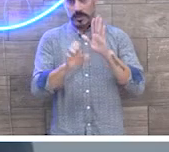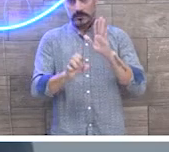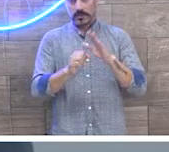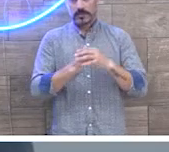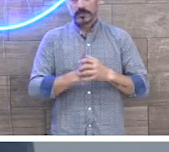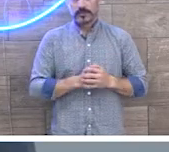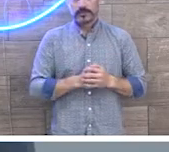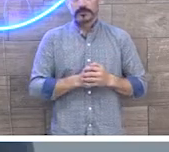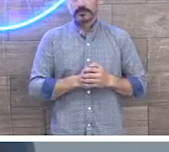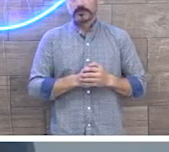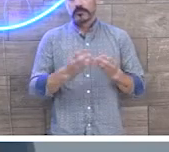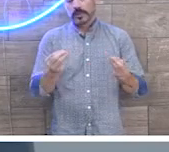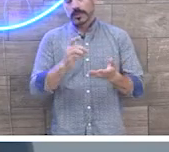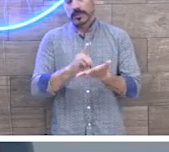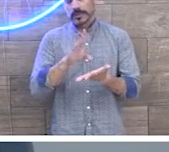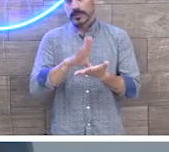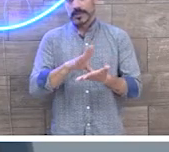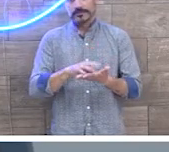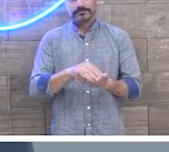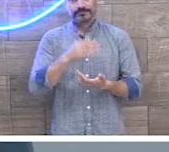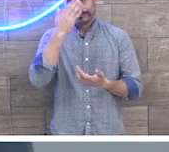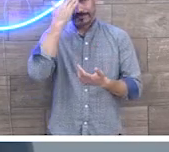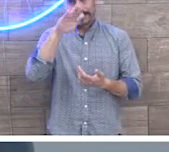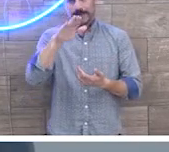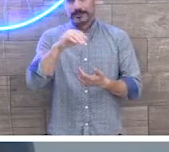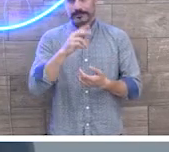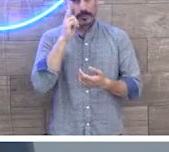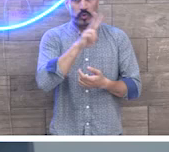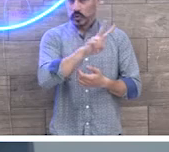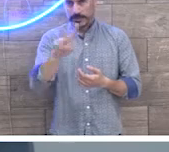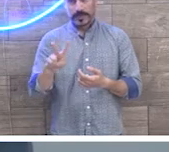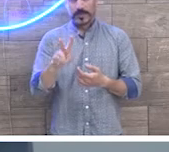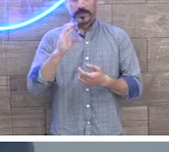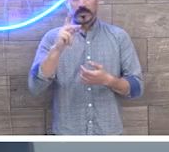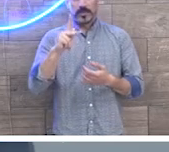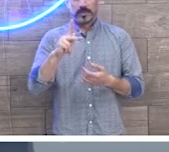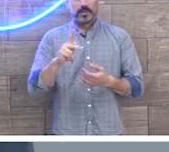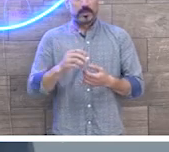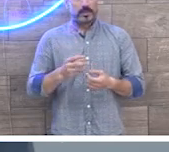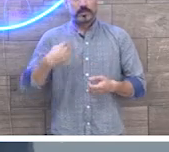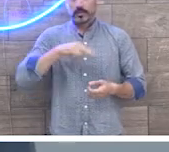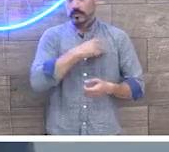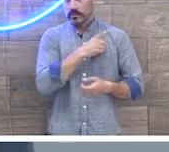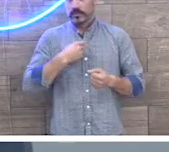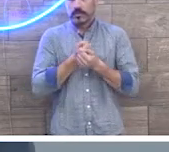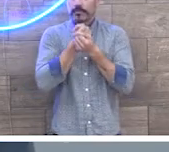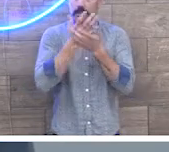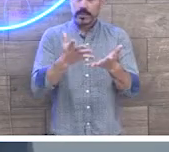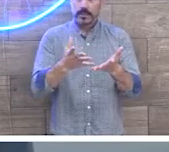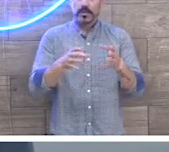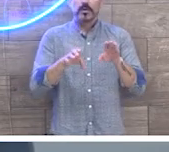pues no se notan, muchas de ellas no se notan, entonces hay que difundir cómo es que la gente puede